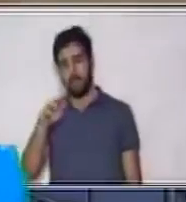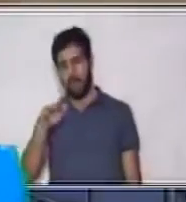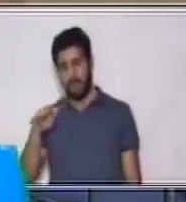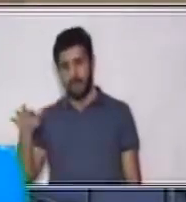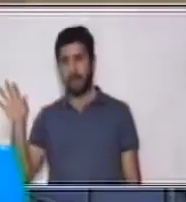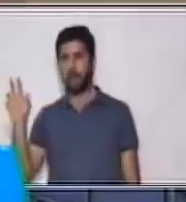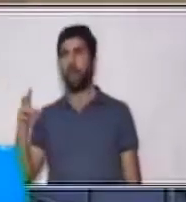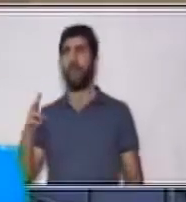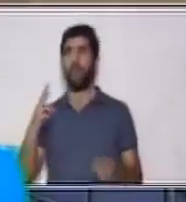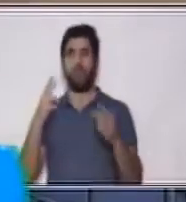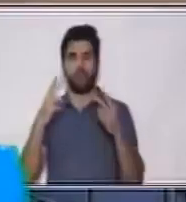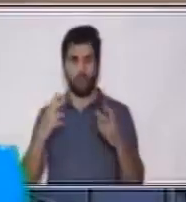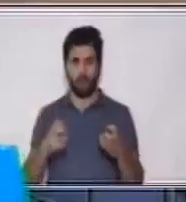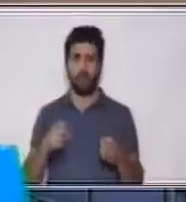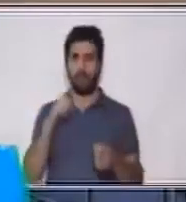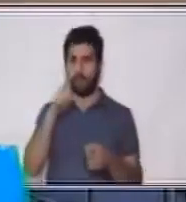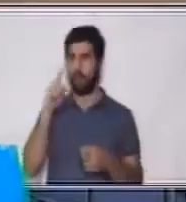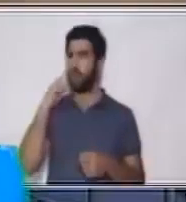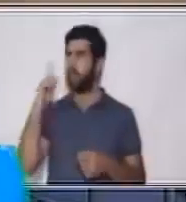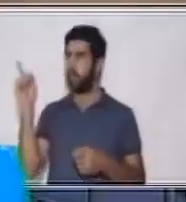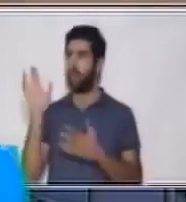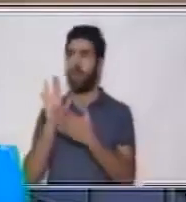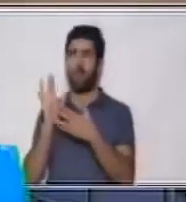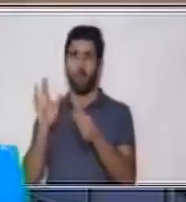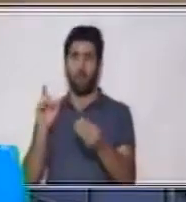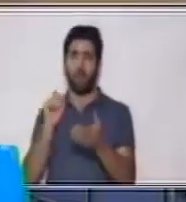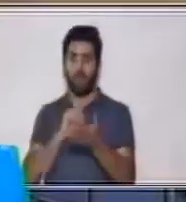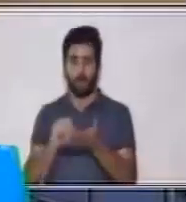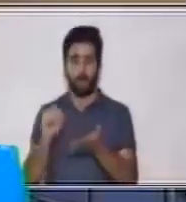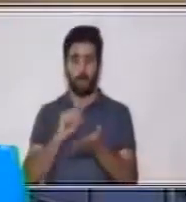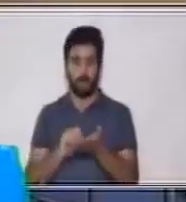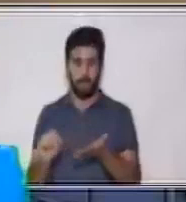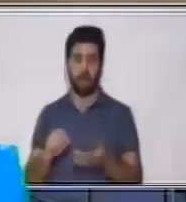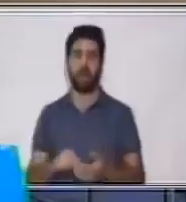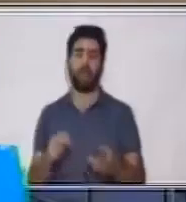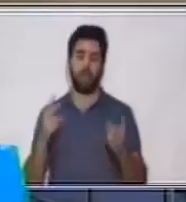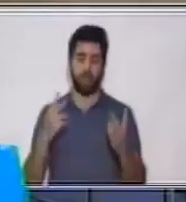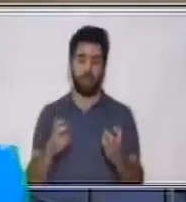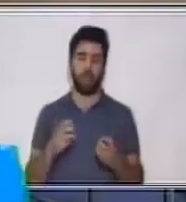Repito, para que vayas tomando nota en casa.